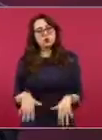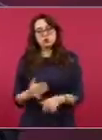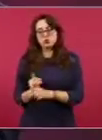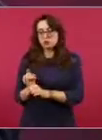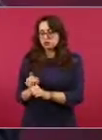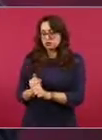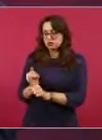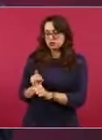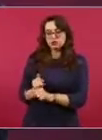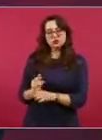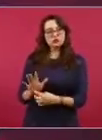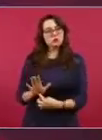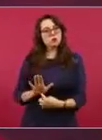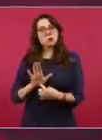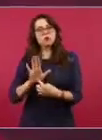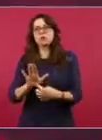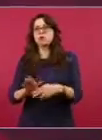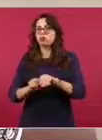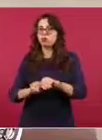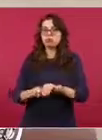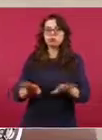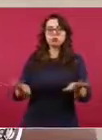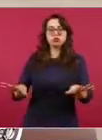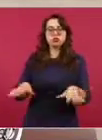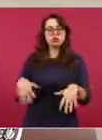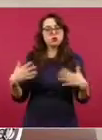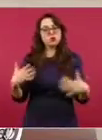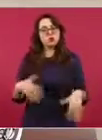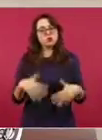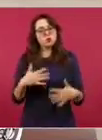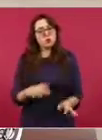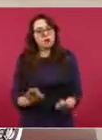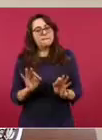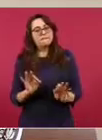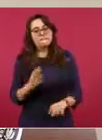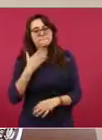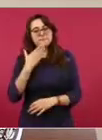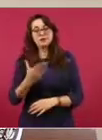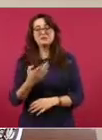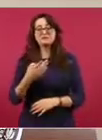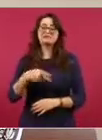el Washington Post ayer publicando un artículo